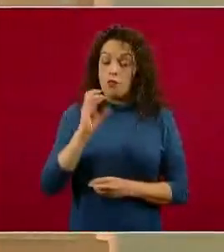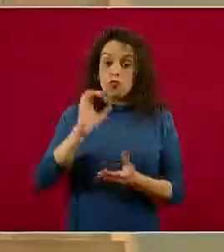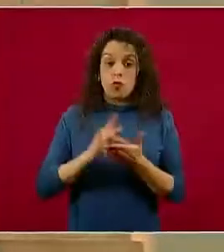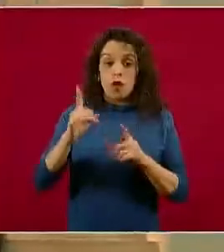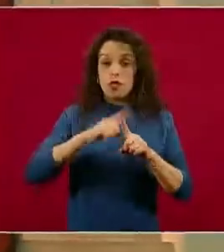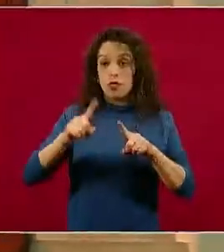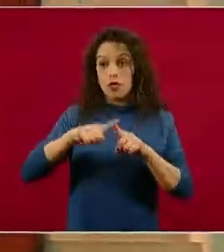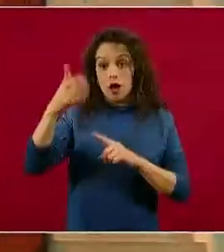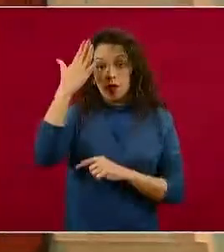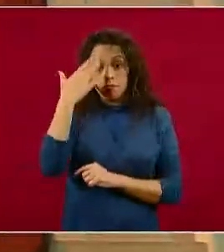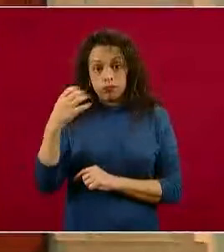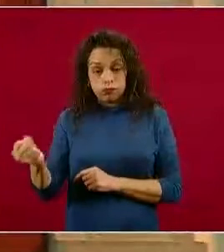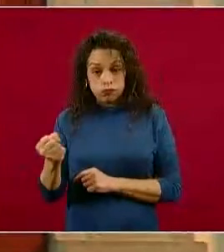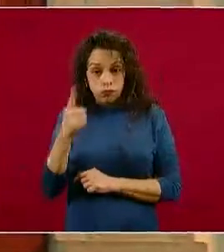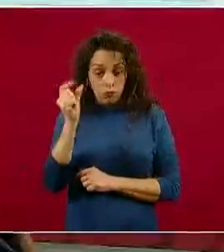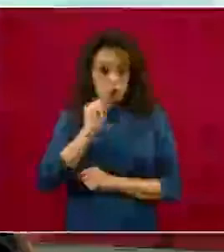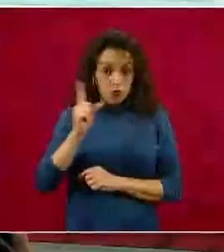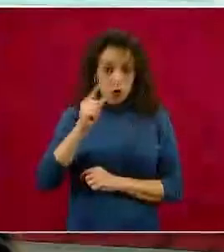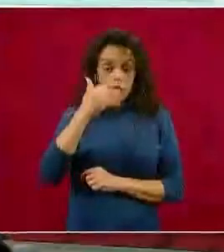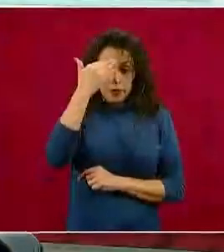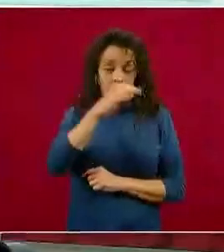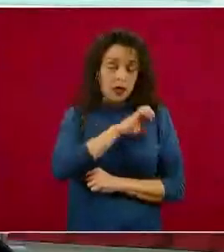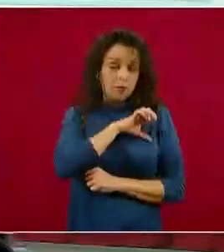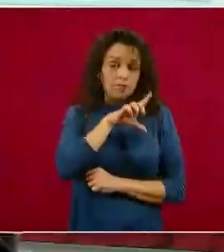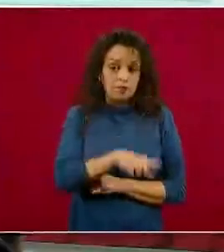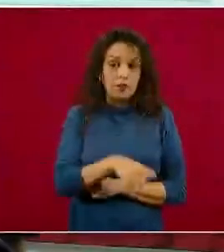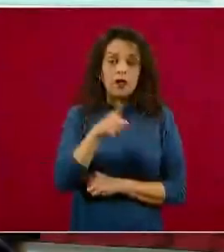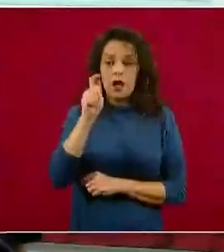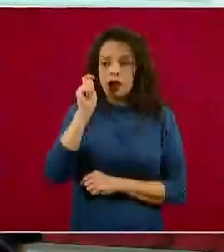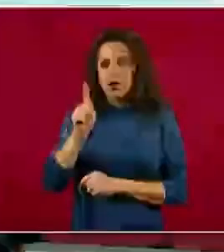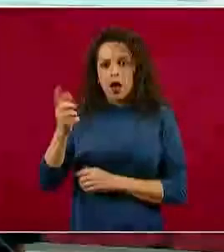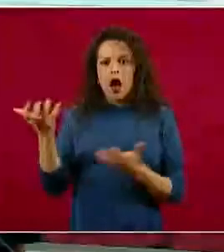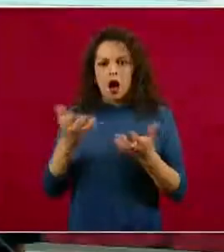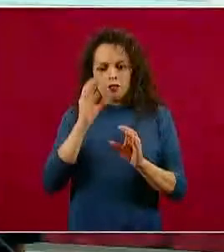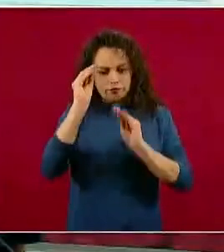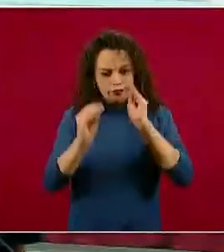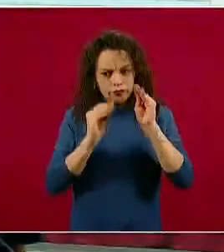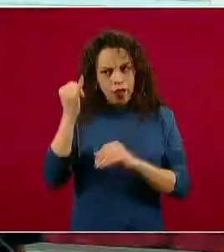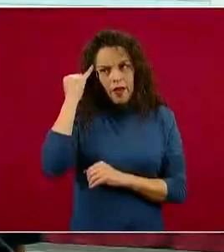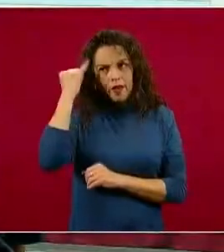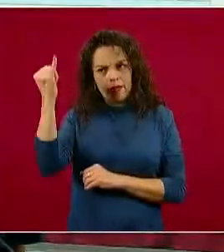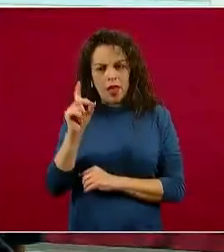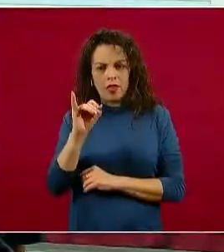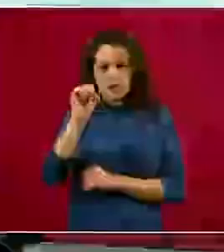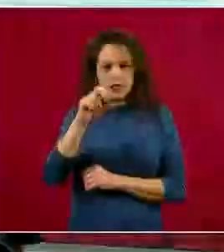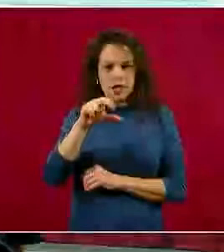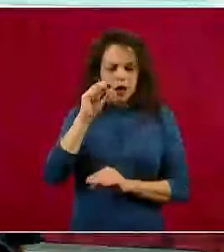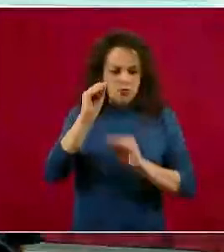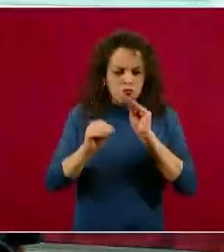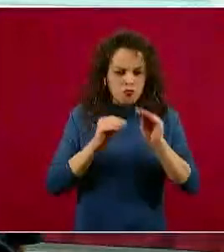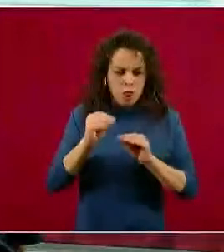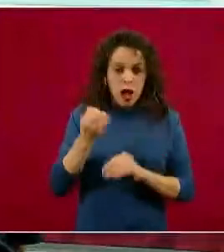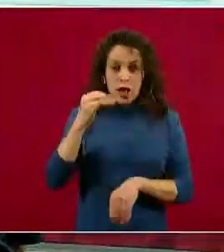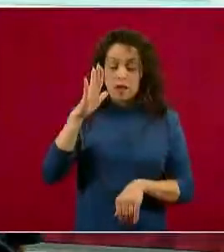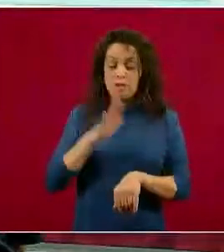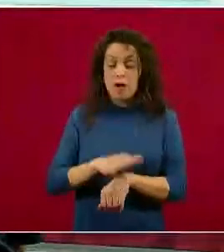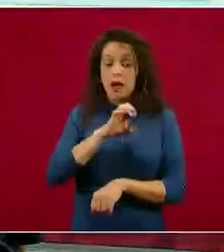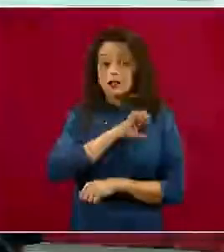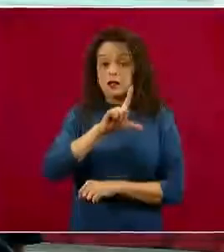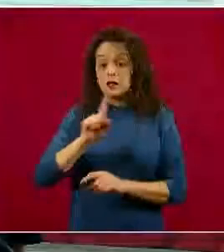en el desarrollo de este programa, en su diseño, en su implementación, pero también muy especialmente a todo el grupo